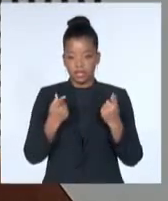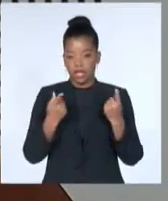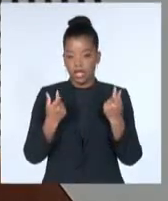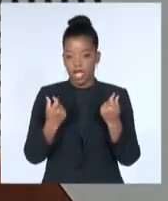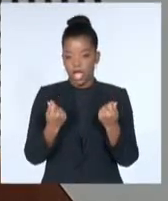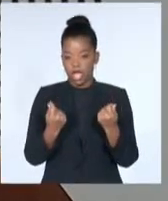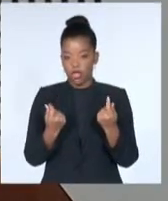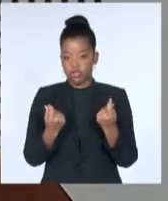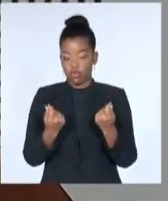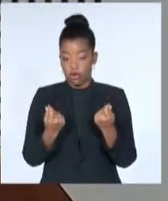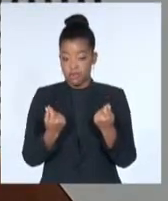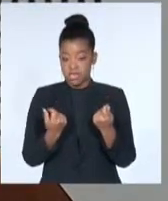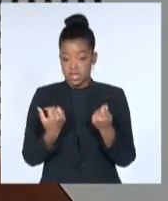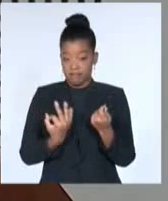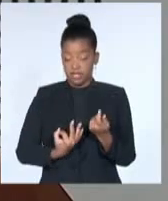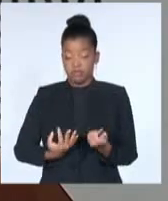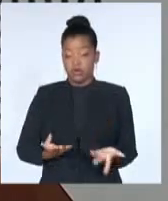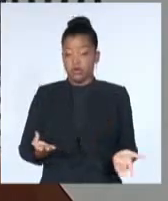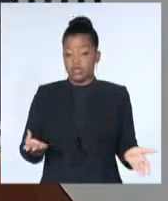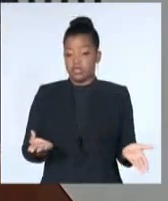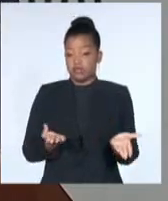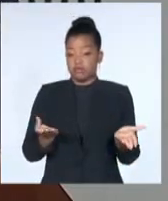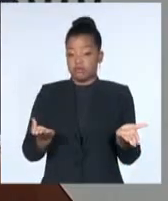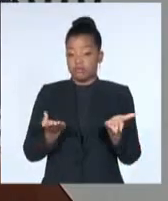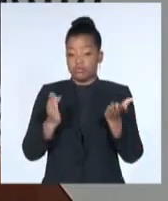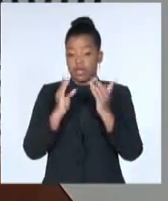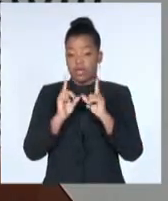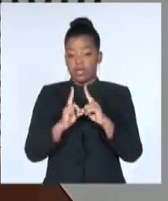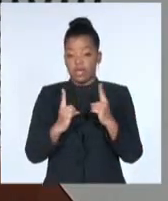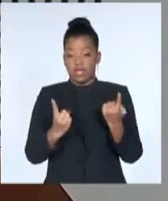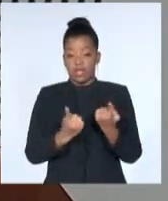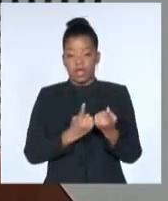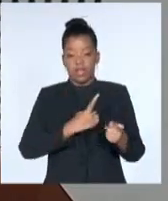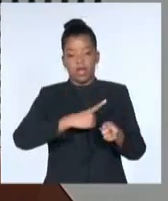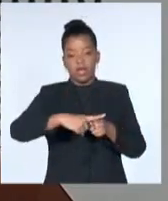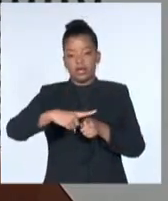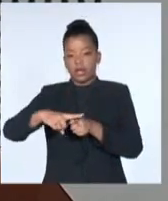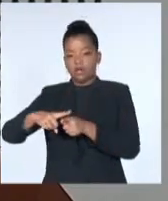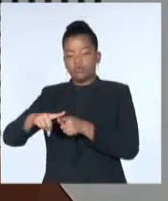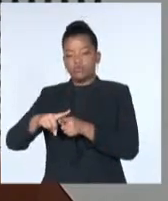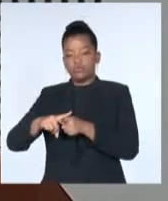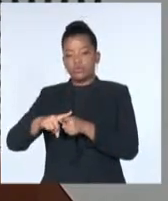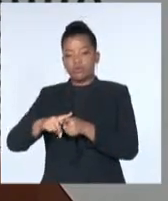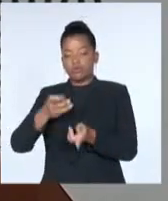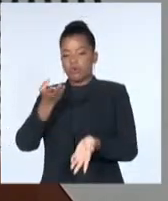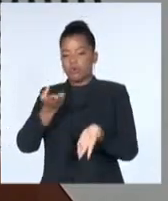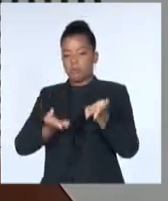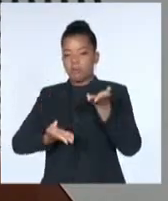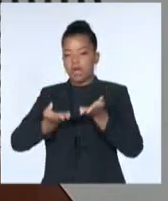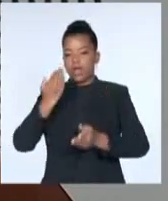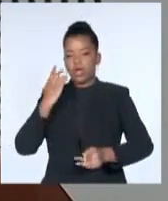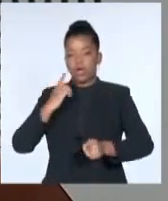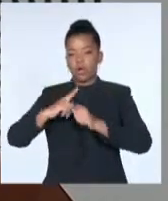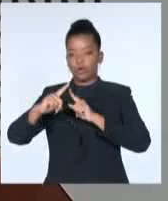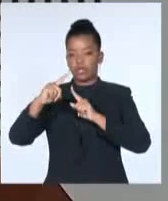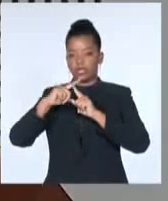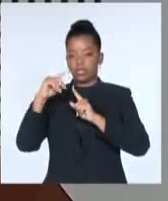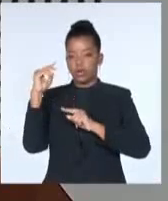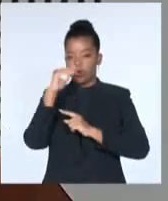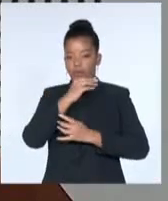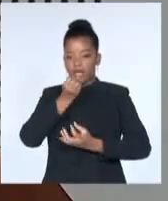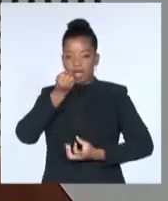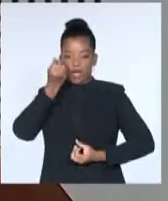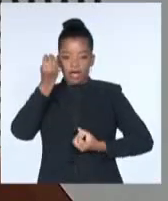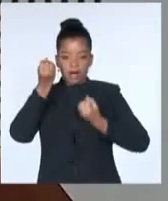la mano de obra y por los recursos a otra basada en la tecnología y la innovación es